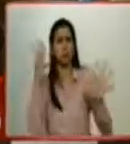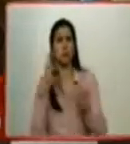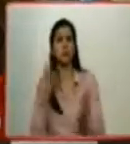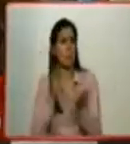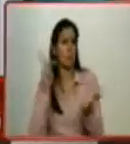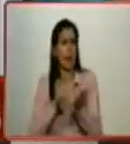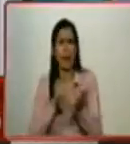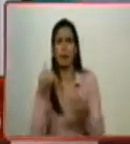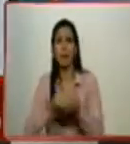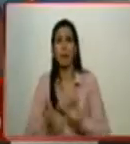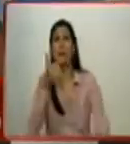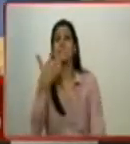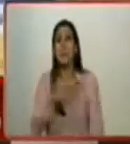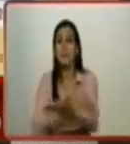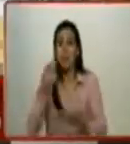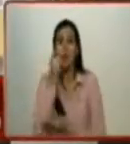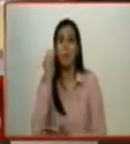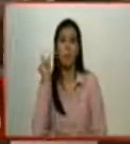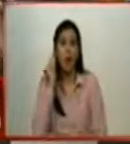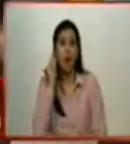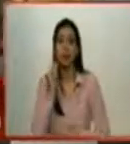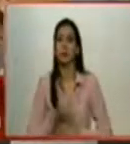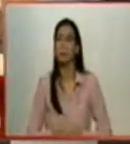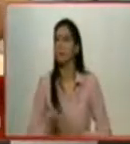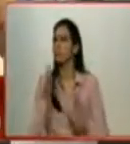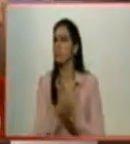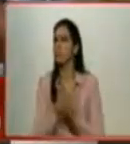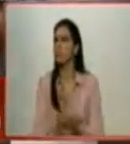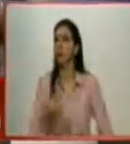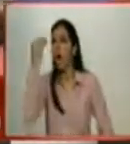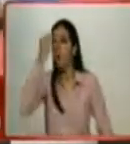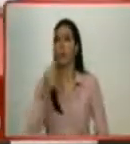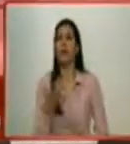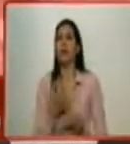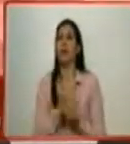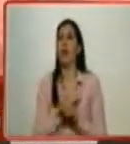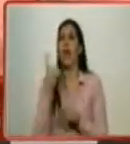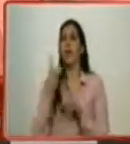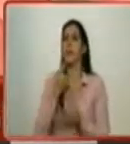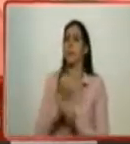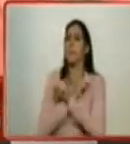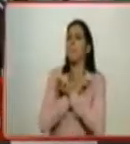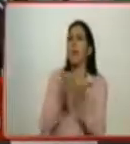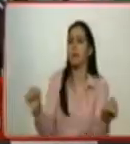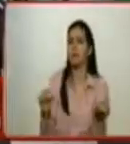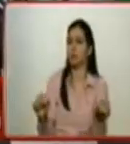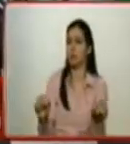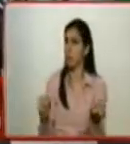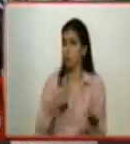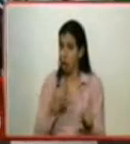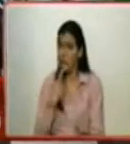el país, con más de 3 millones de hombres y mujeres, fueron calificadas como un fracaso. No lo dice COPEI, es que lo